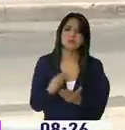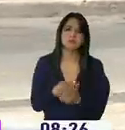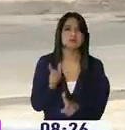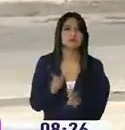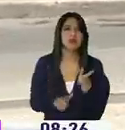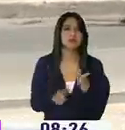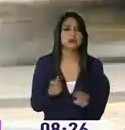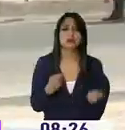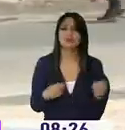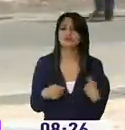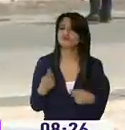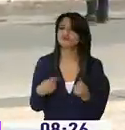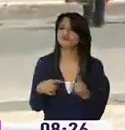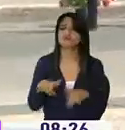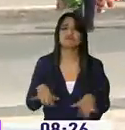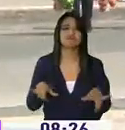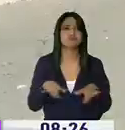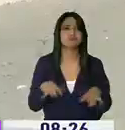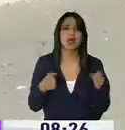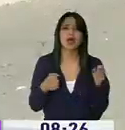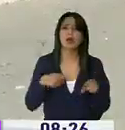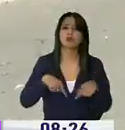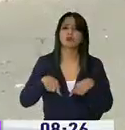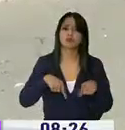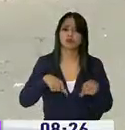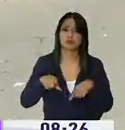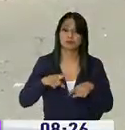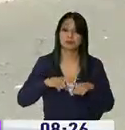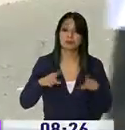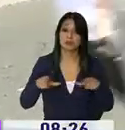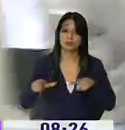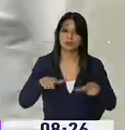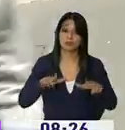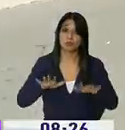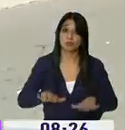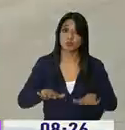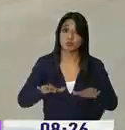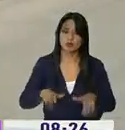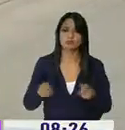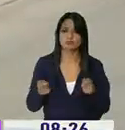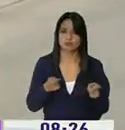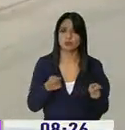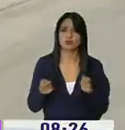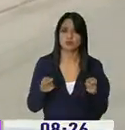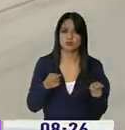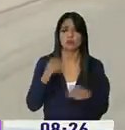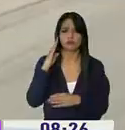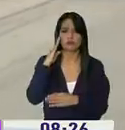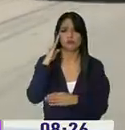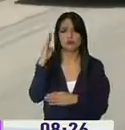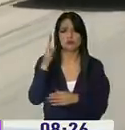ambulantes y varios autos en las calles. Pese a que en el sector había un control policial